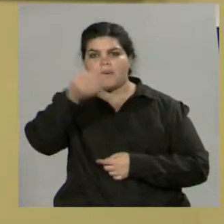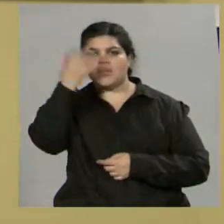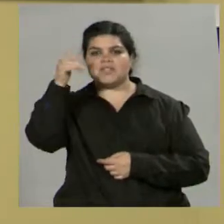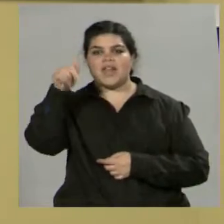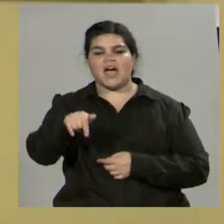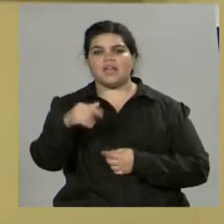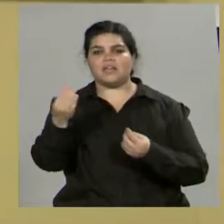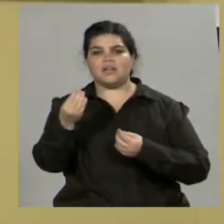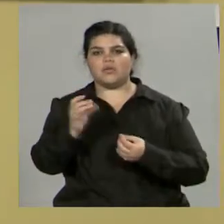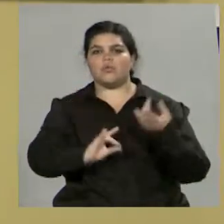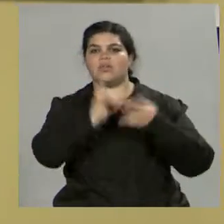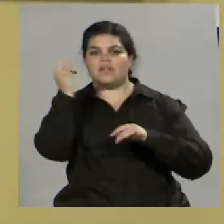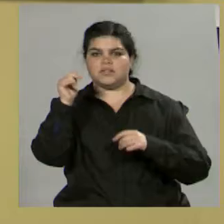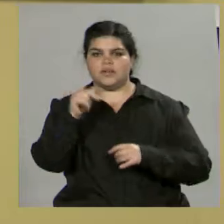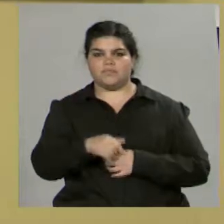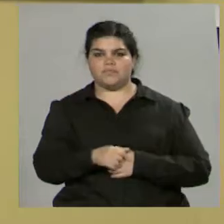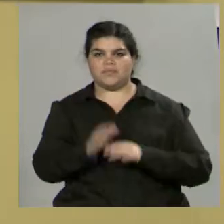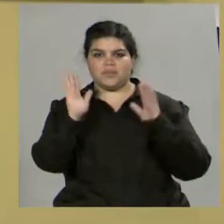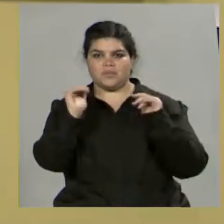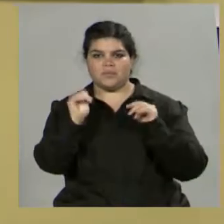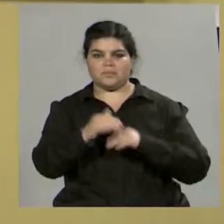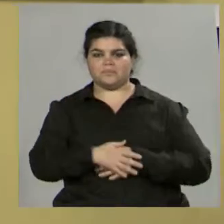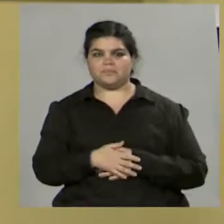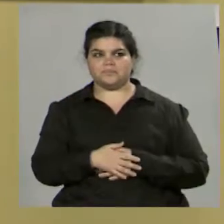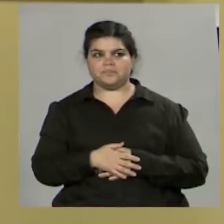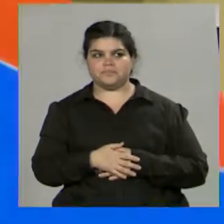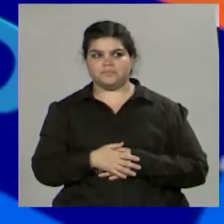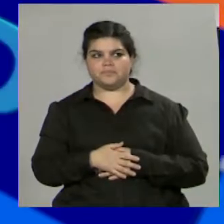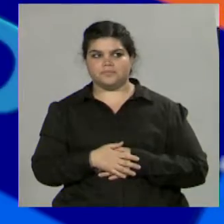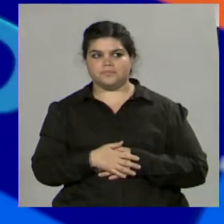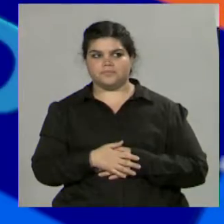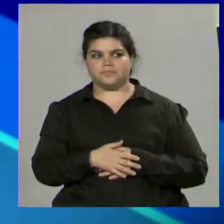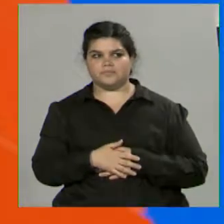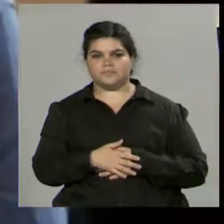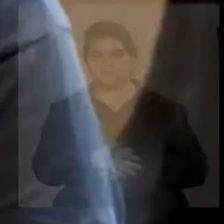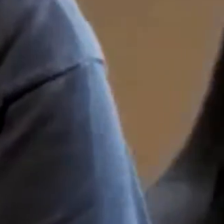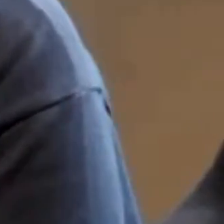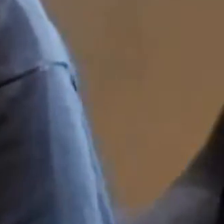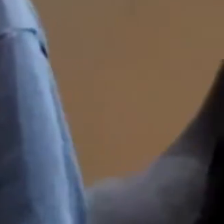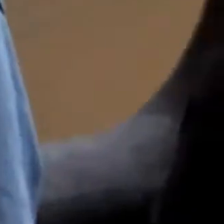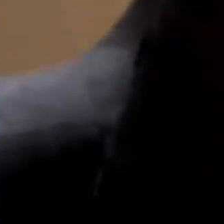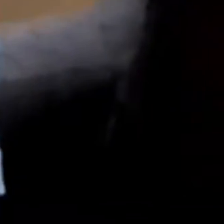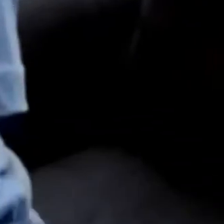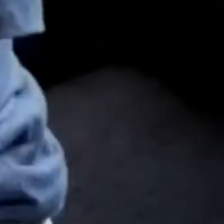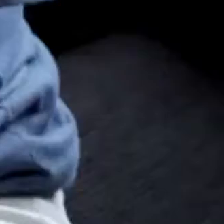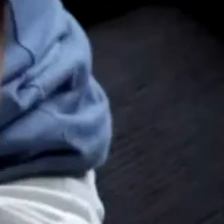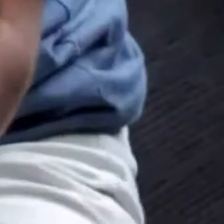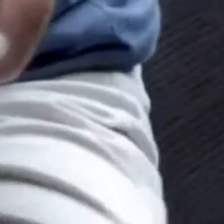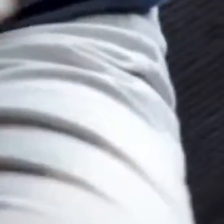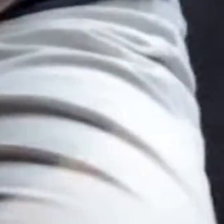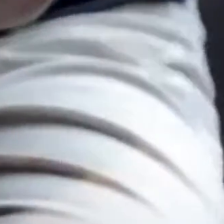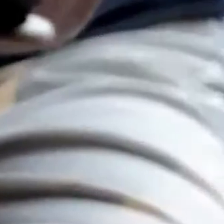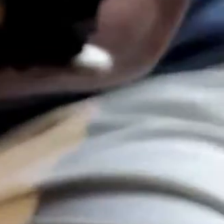de Universidad. Un placer, hasta luego. Algunos no regresaron y los que quedaron, ¿para qué